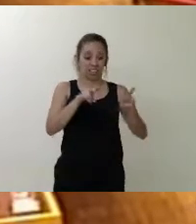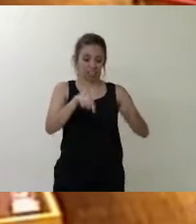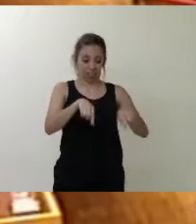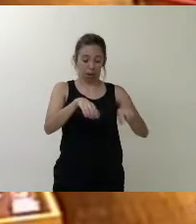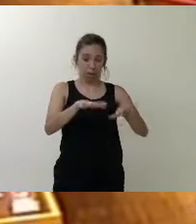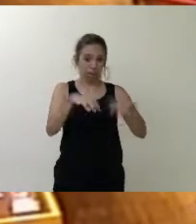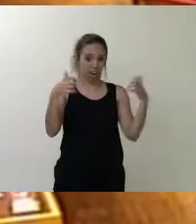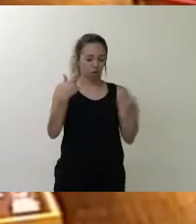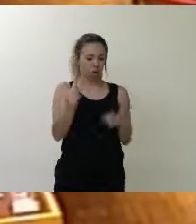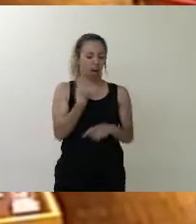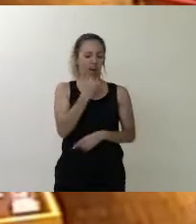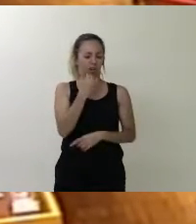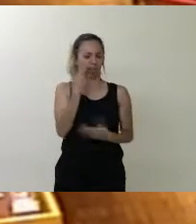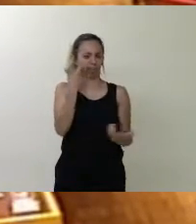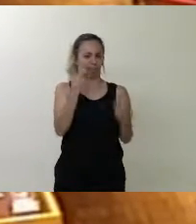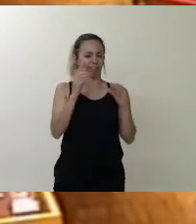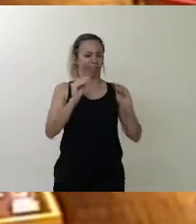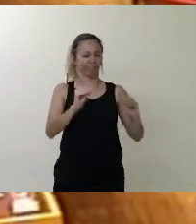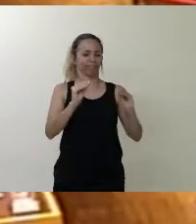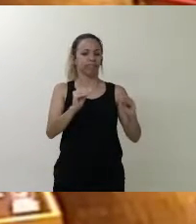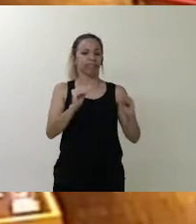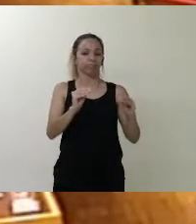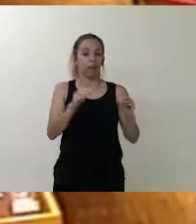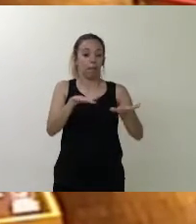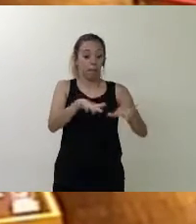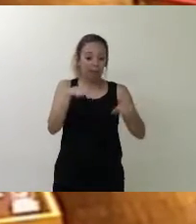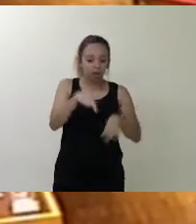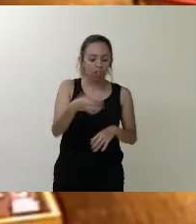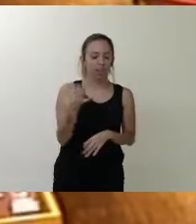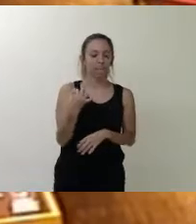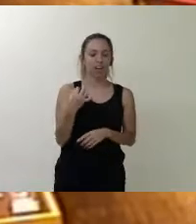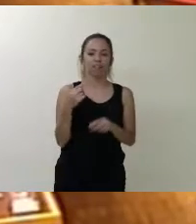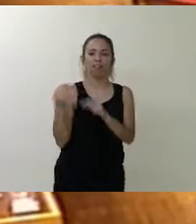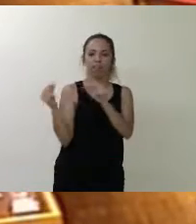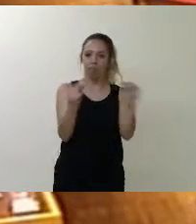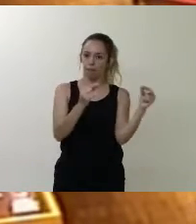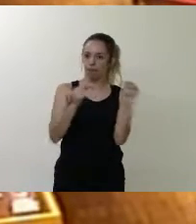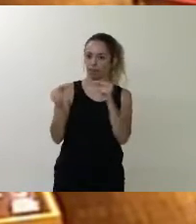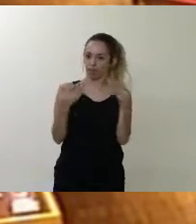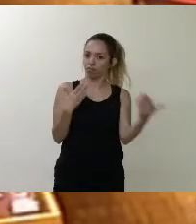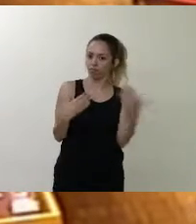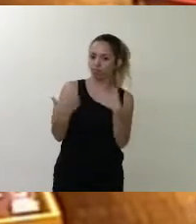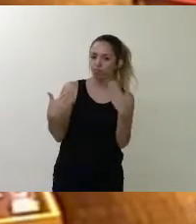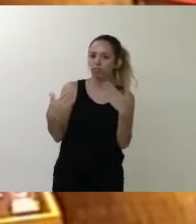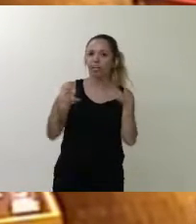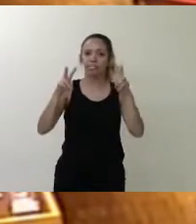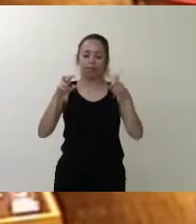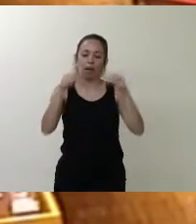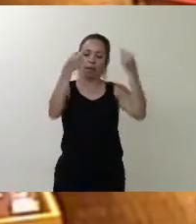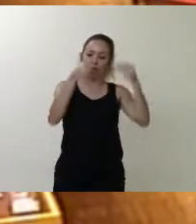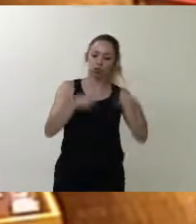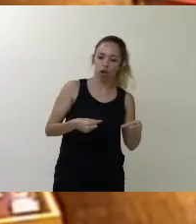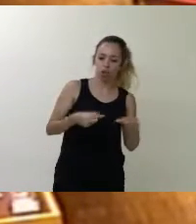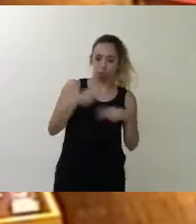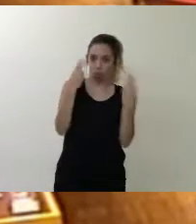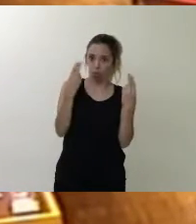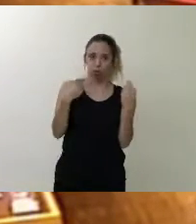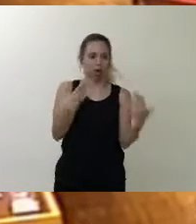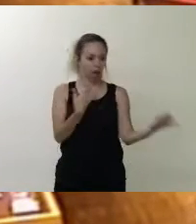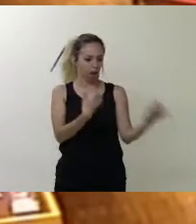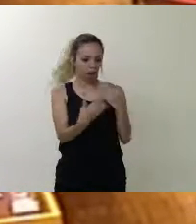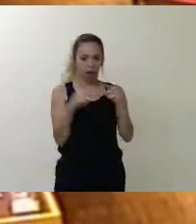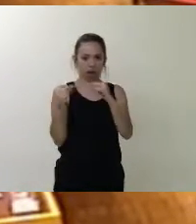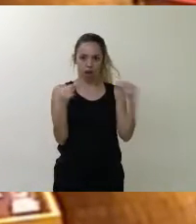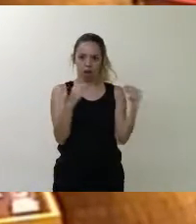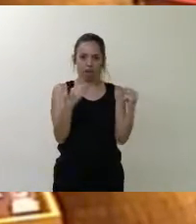es que es un pleno que debe de ser de debate político con respecto a los presupuestos y a los gastos públicos, y bueno,